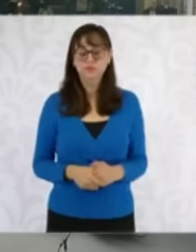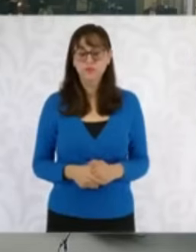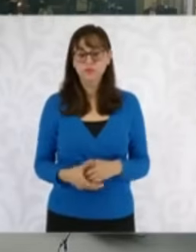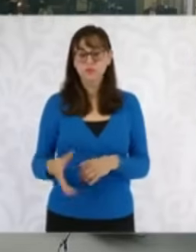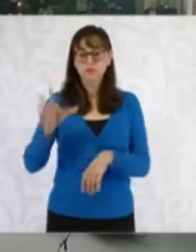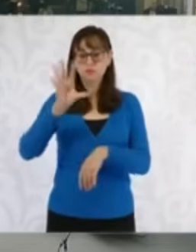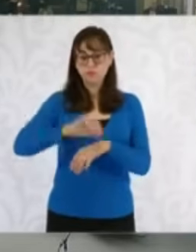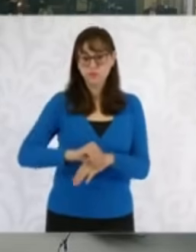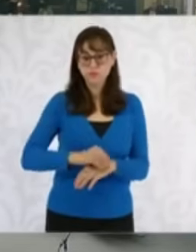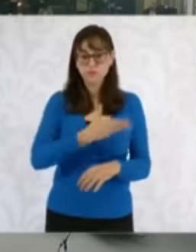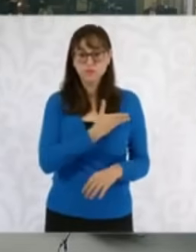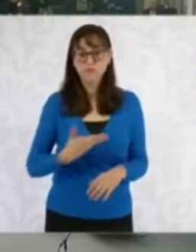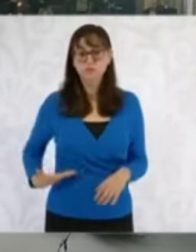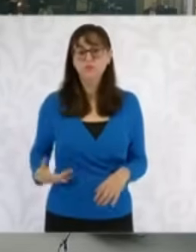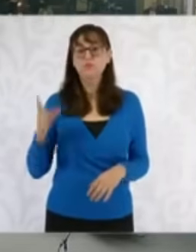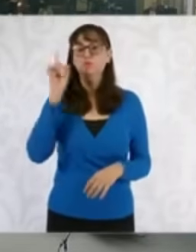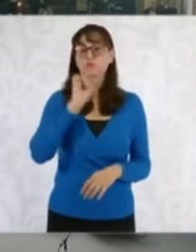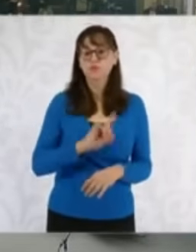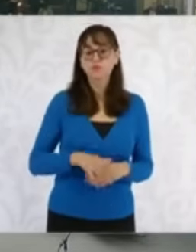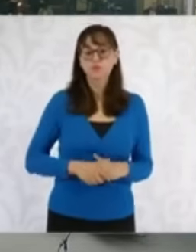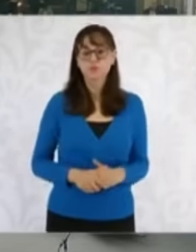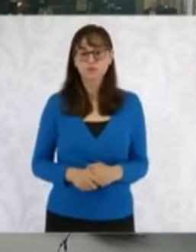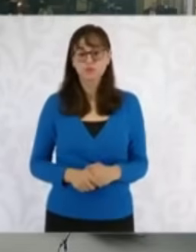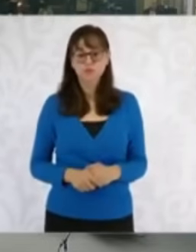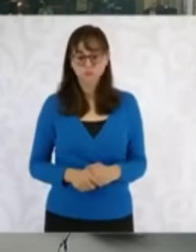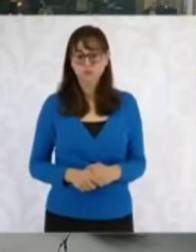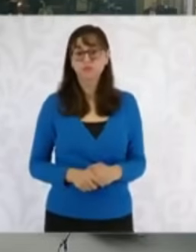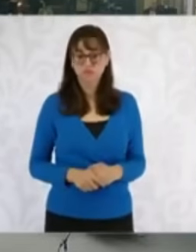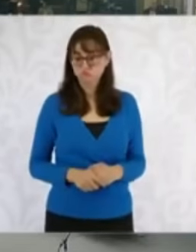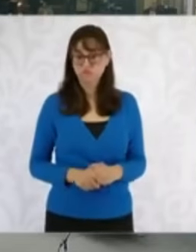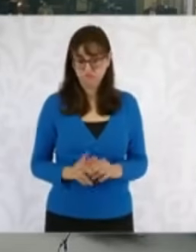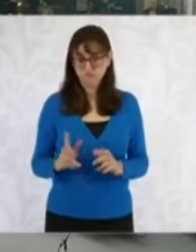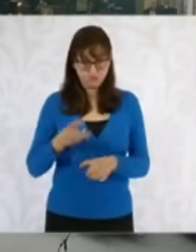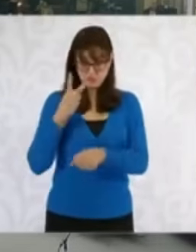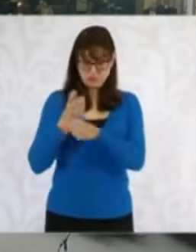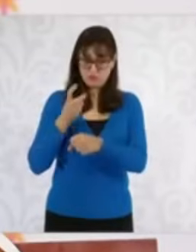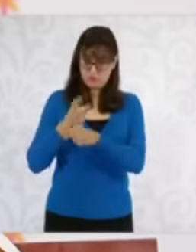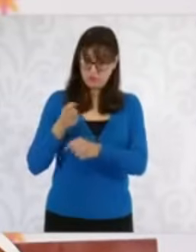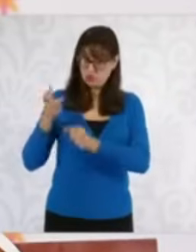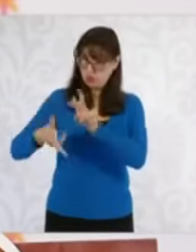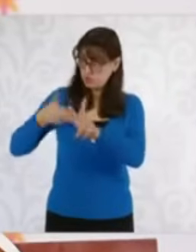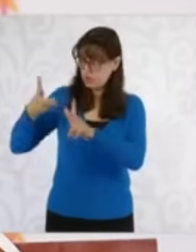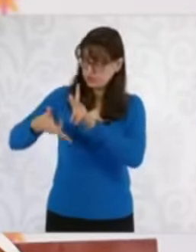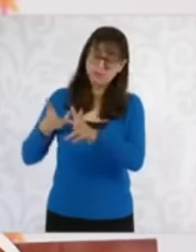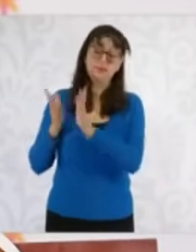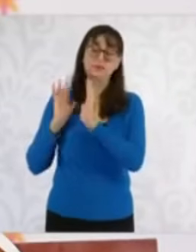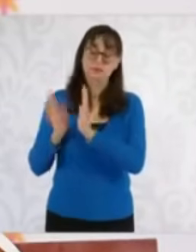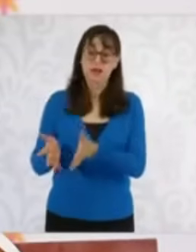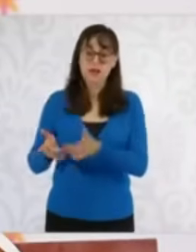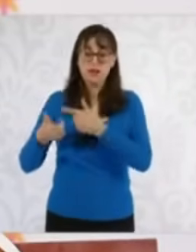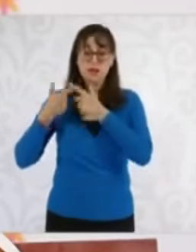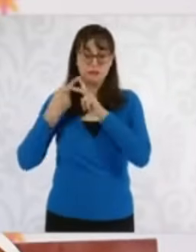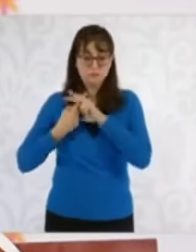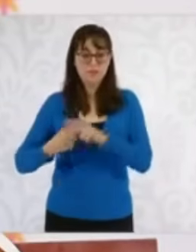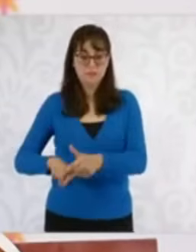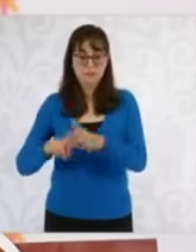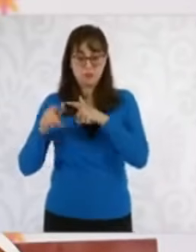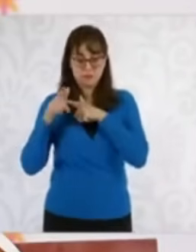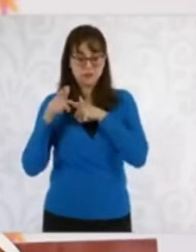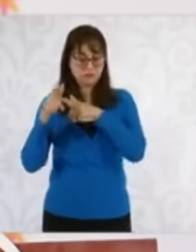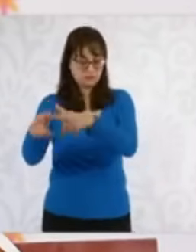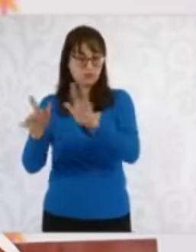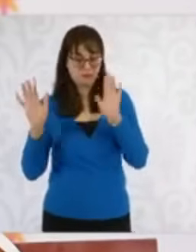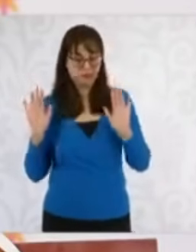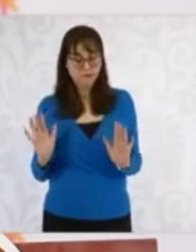Con su permiso. No, efectivamente, el segundo tren está ya por entrar. Tuvimos, acuérdense que primero empezó el primer